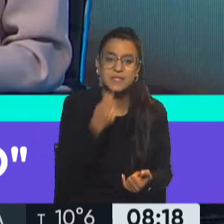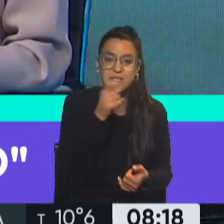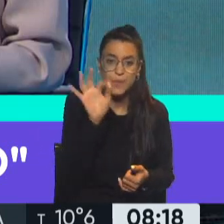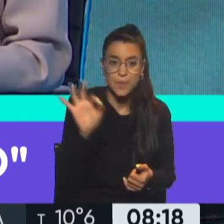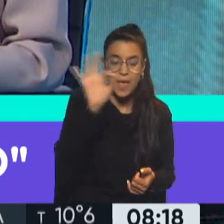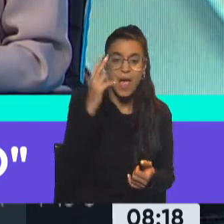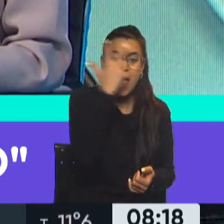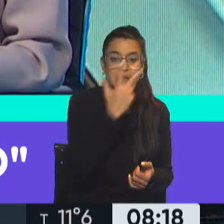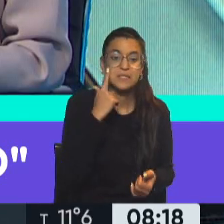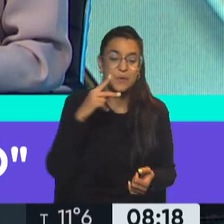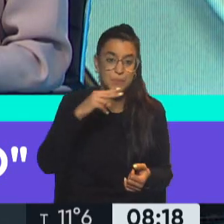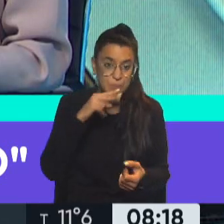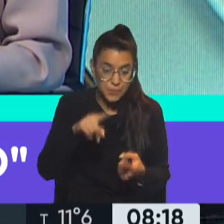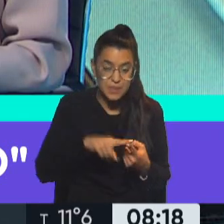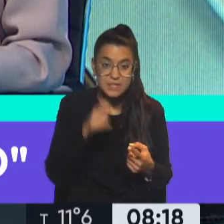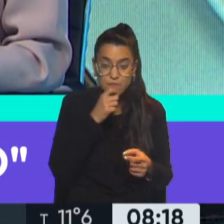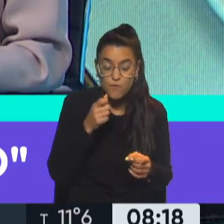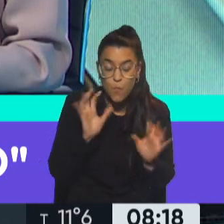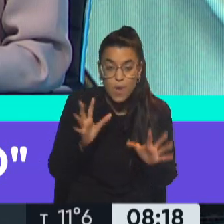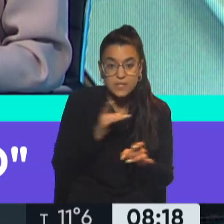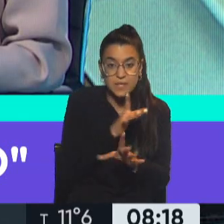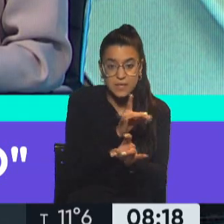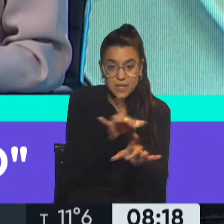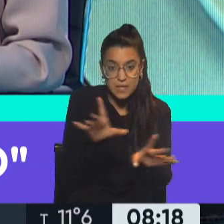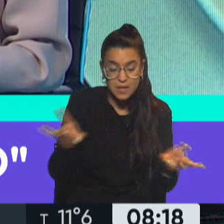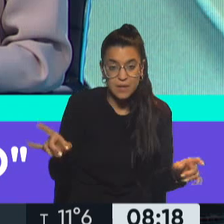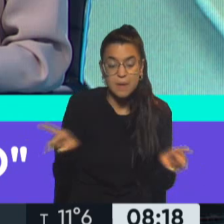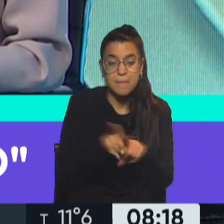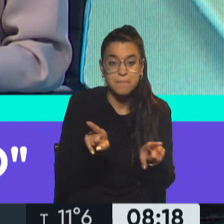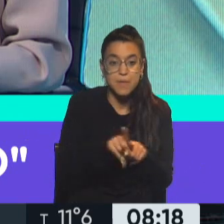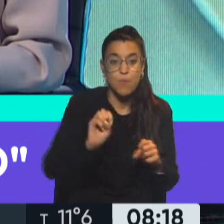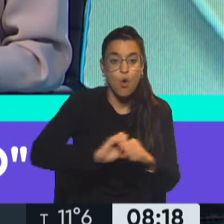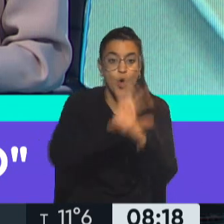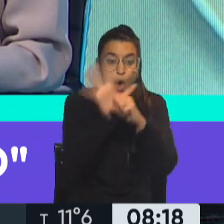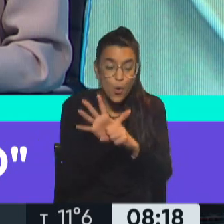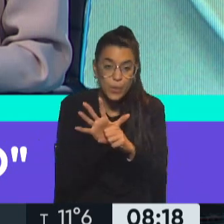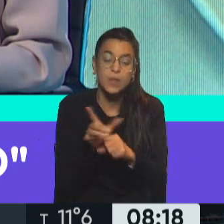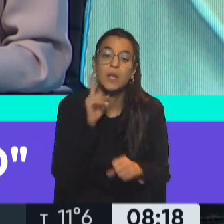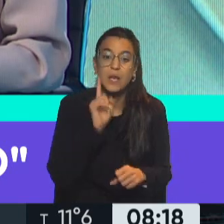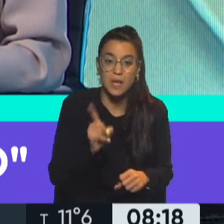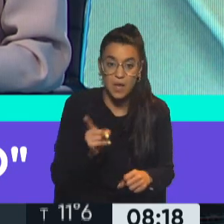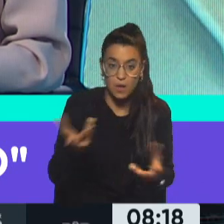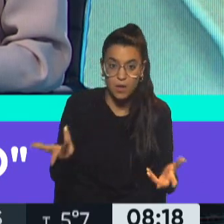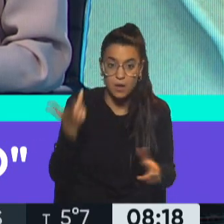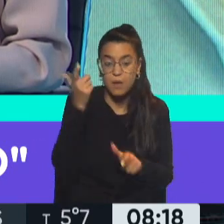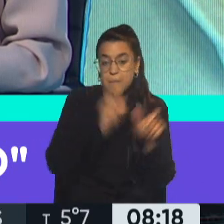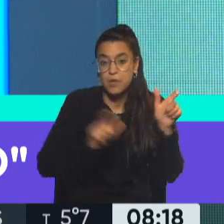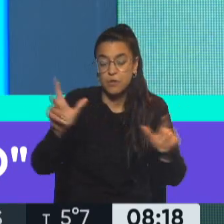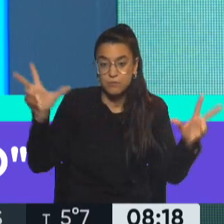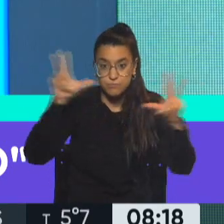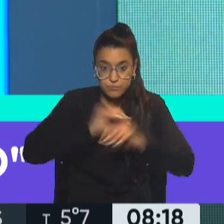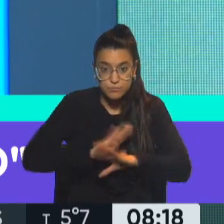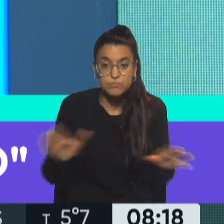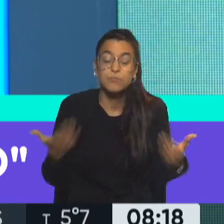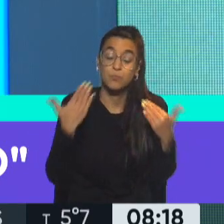del HIV se transmitiera de la misma manera que se transmitió el COVID, ponía en riesgo la raza humana.